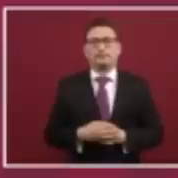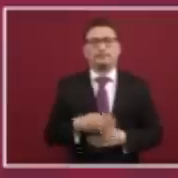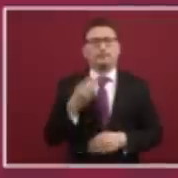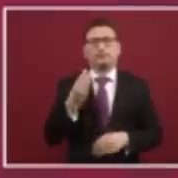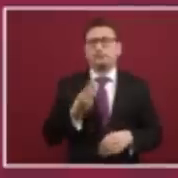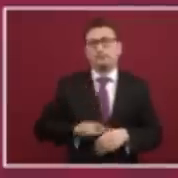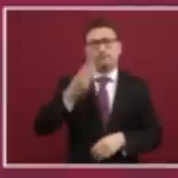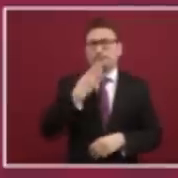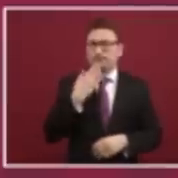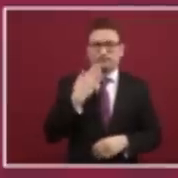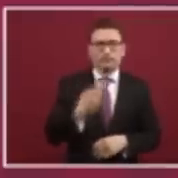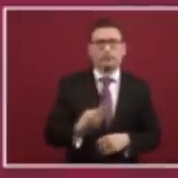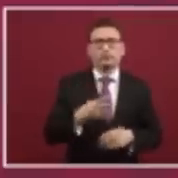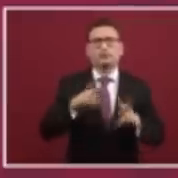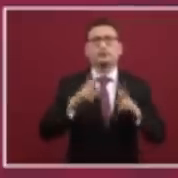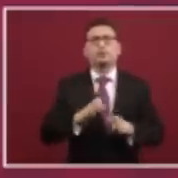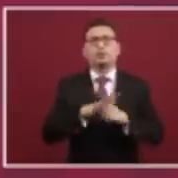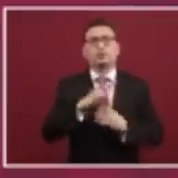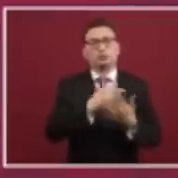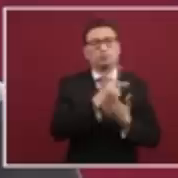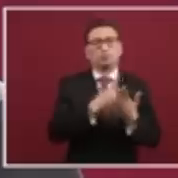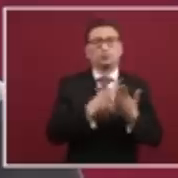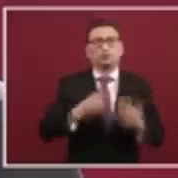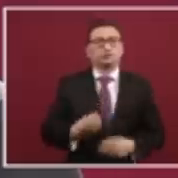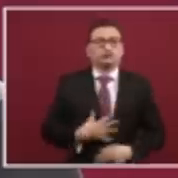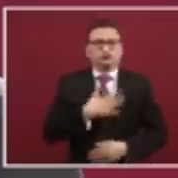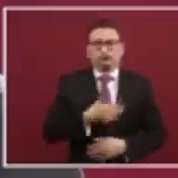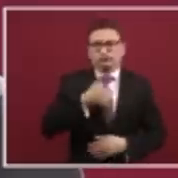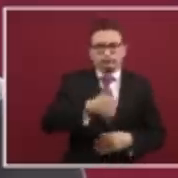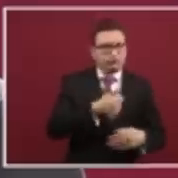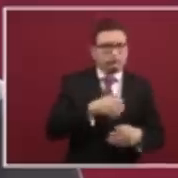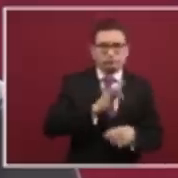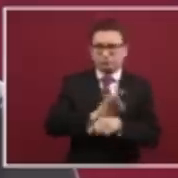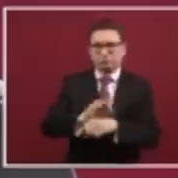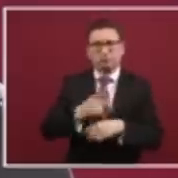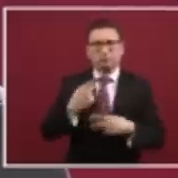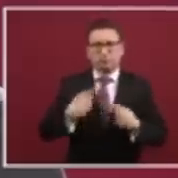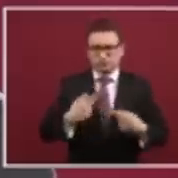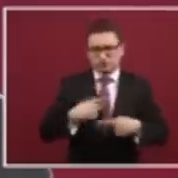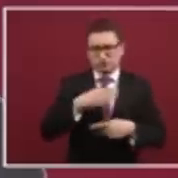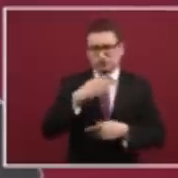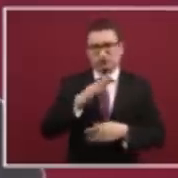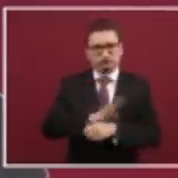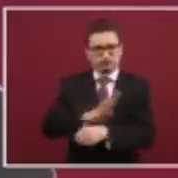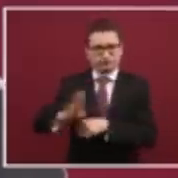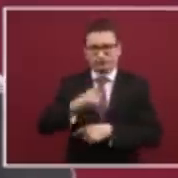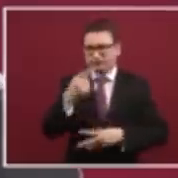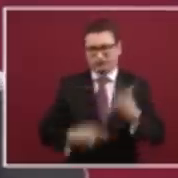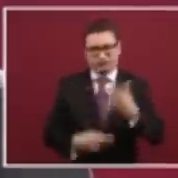en los programas de bienestar. O sea, ahí va,